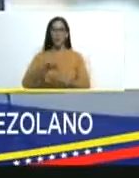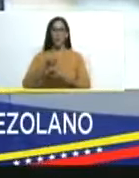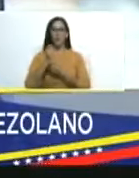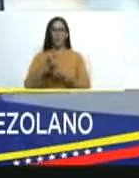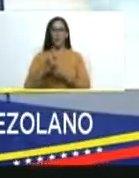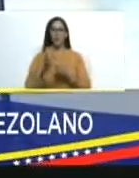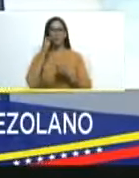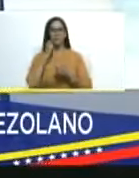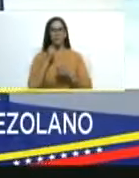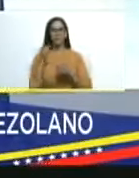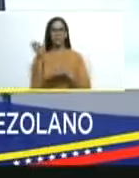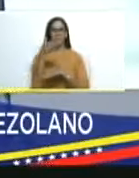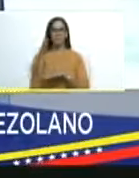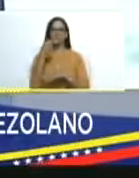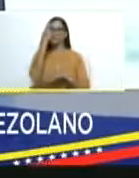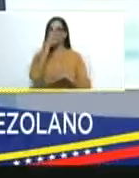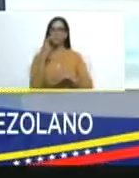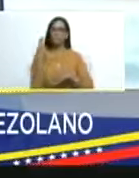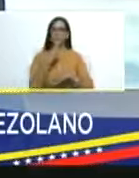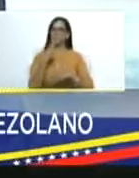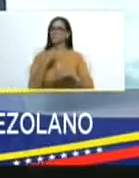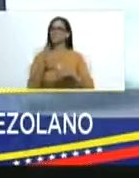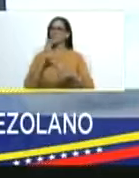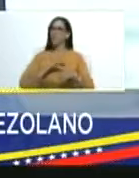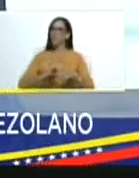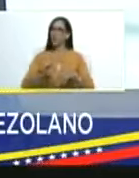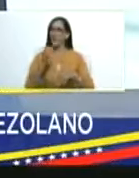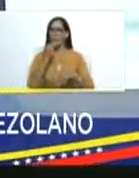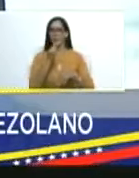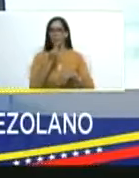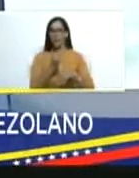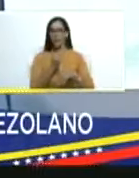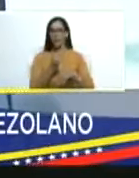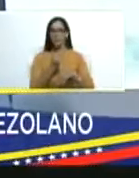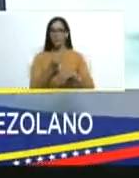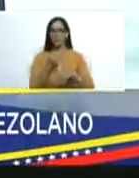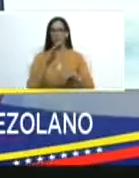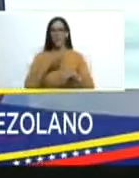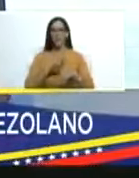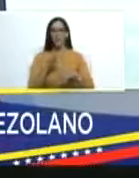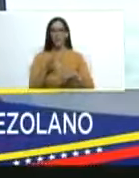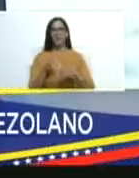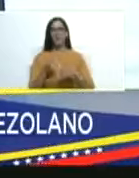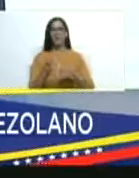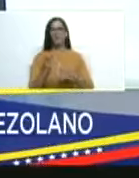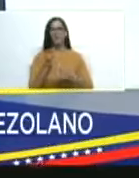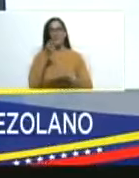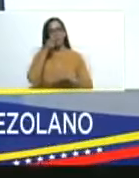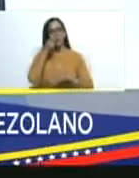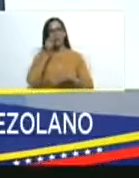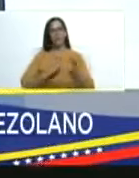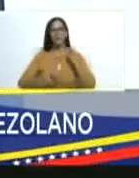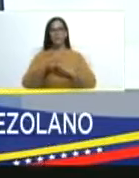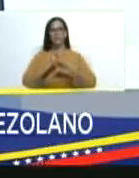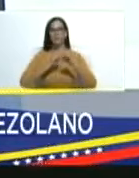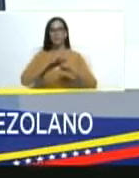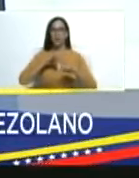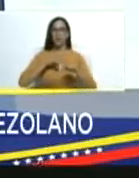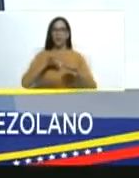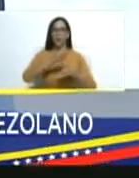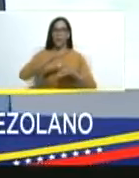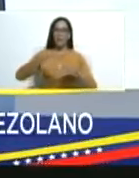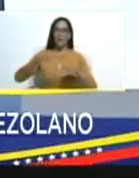enarbolan banderas de compromiso, de soberanía alimentaria, están en la seguridad y defensa de nuestros mares, de